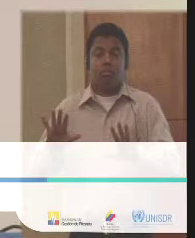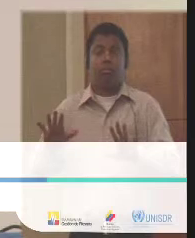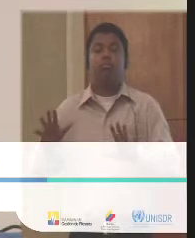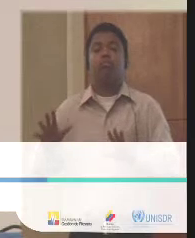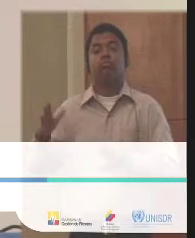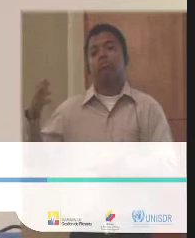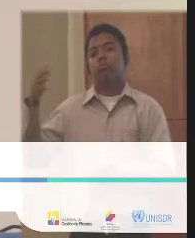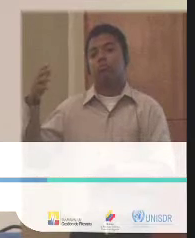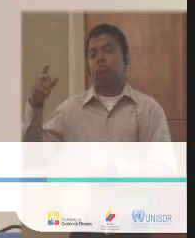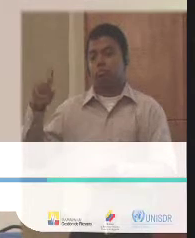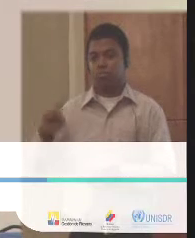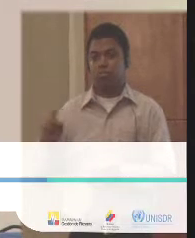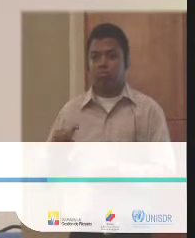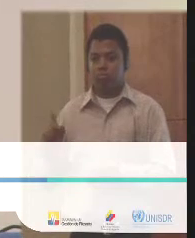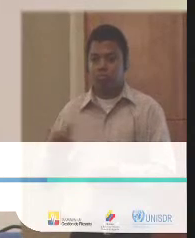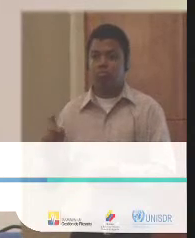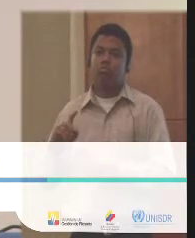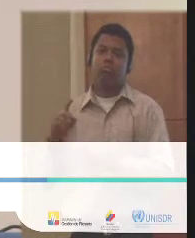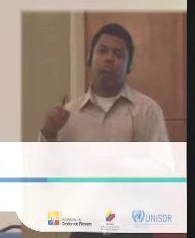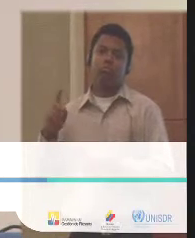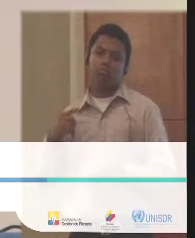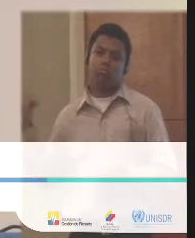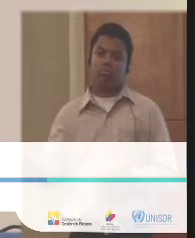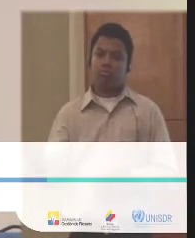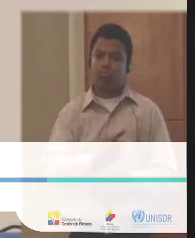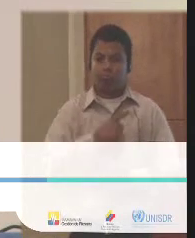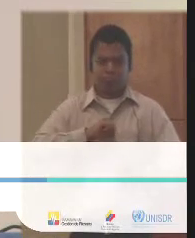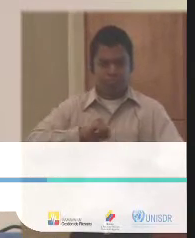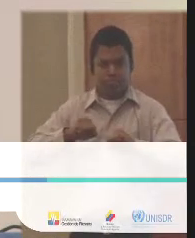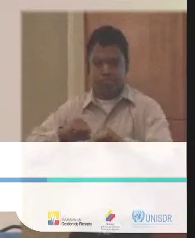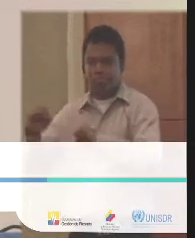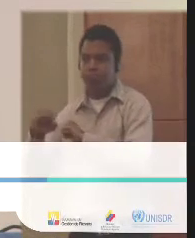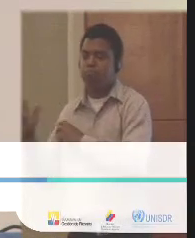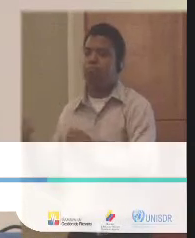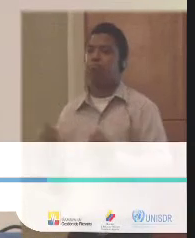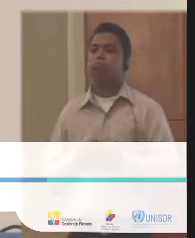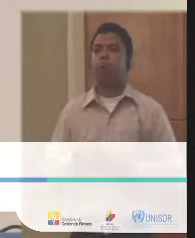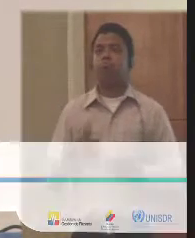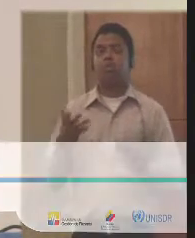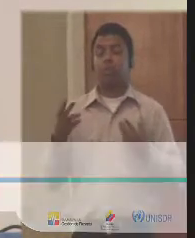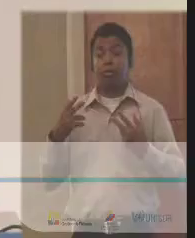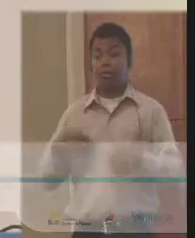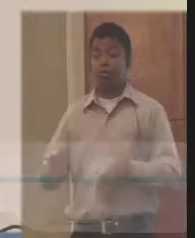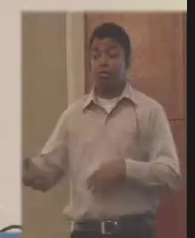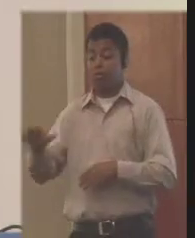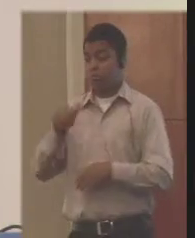todos nosotros. Cuentan también con el sector empresarial. Gracias.